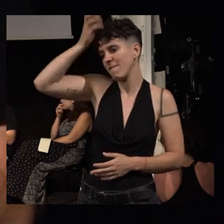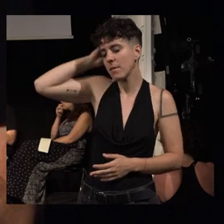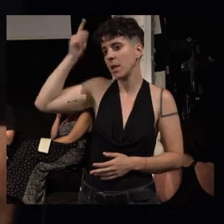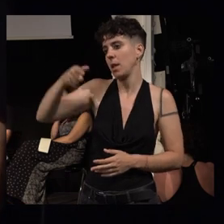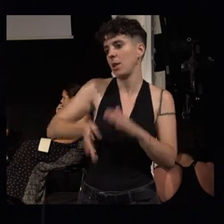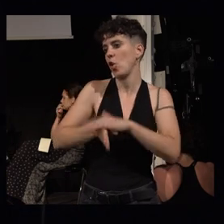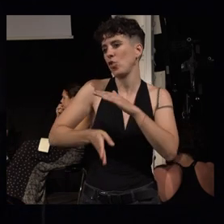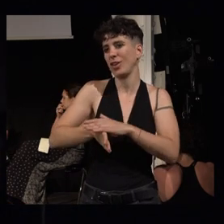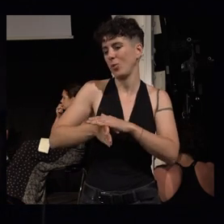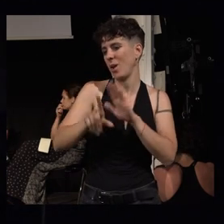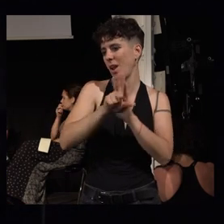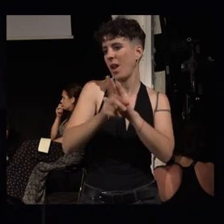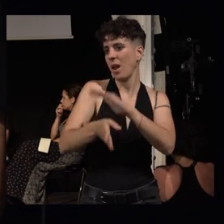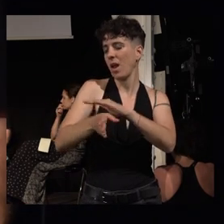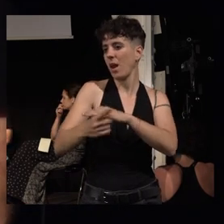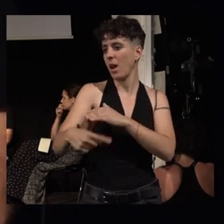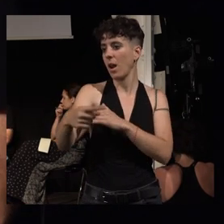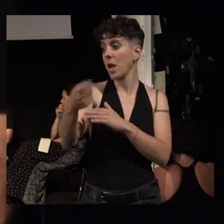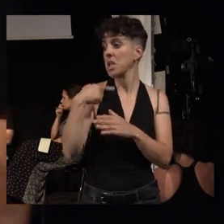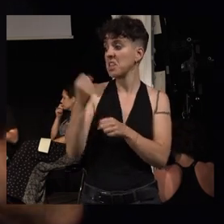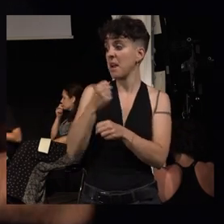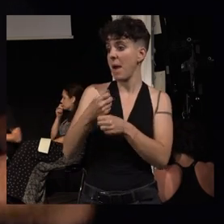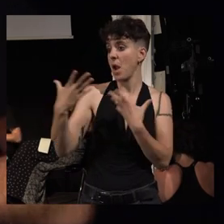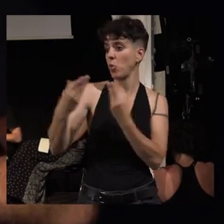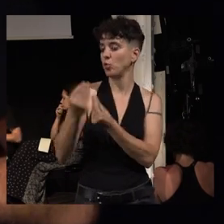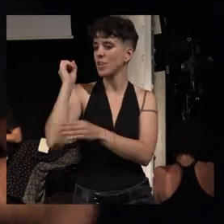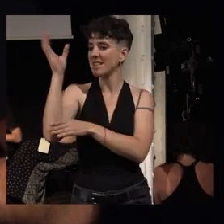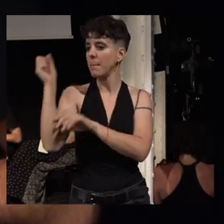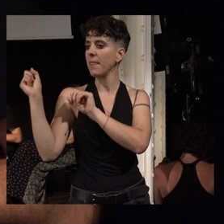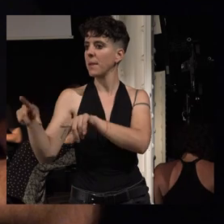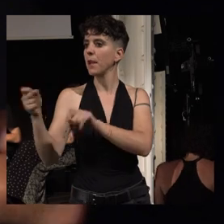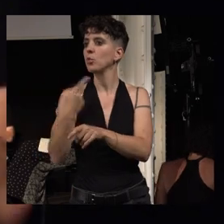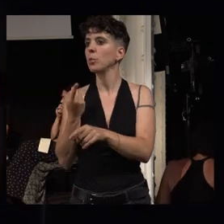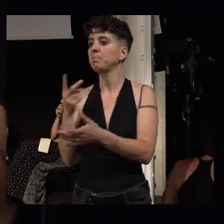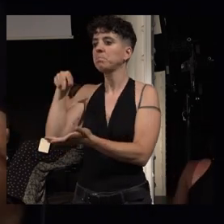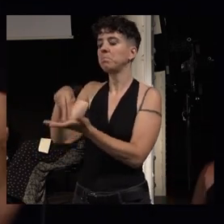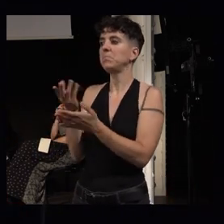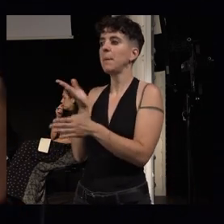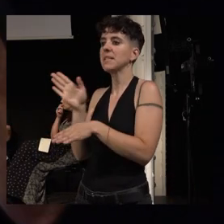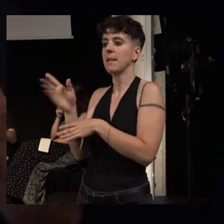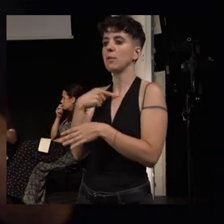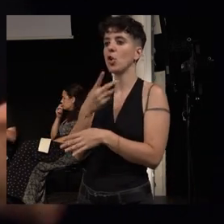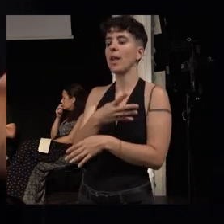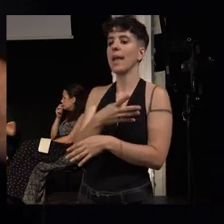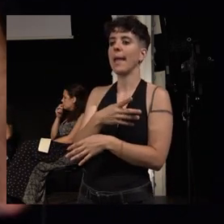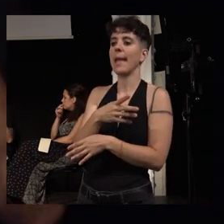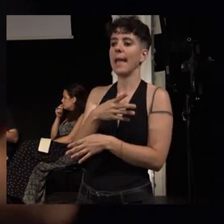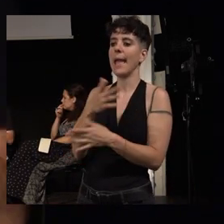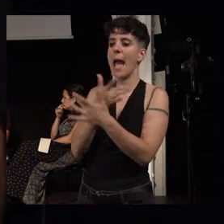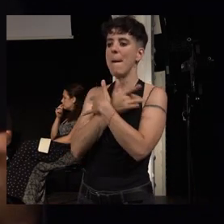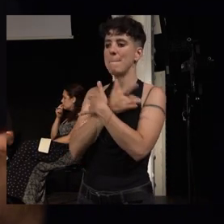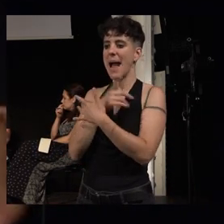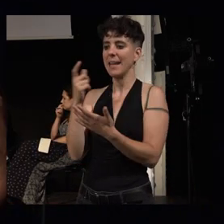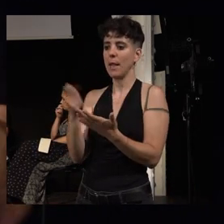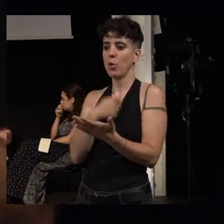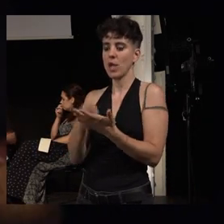presente, y era trabajar con ellos en las asambleas de migrantes. Tú te presentabas como de mariboyeras precarias y vengo a trabajar con vosotros. Y después de un